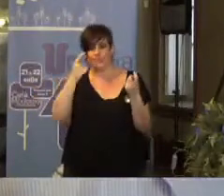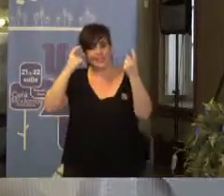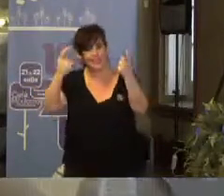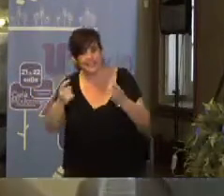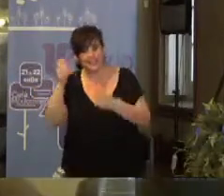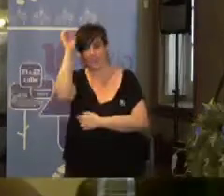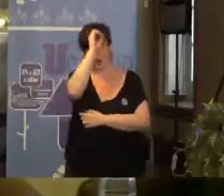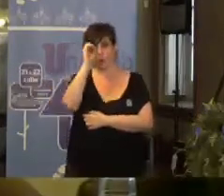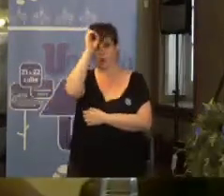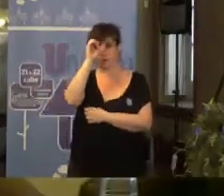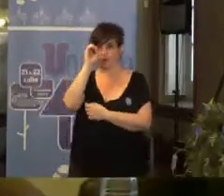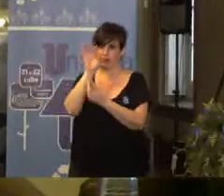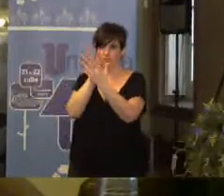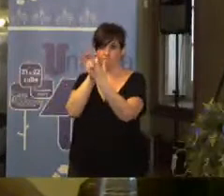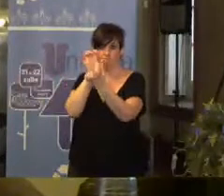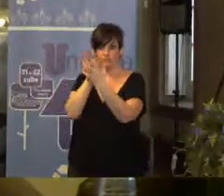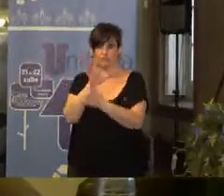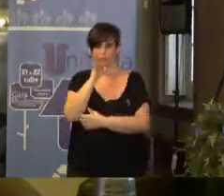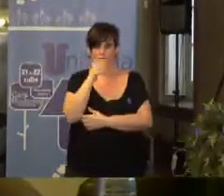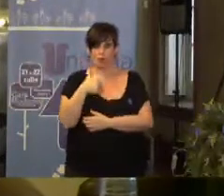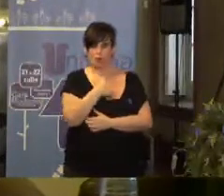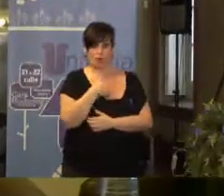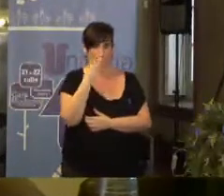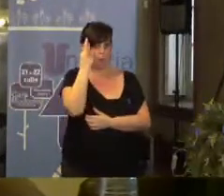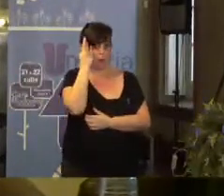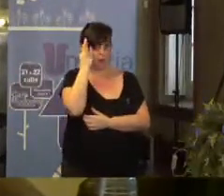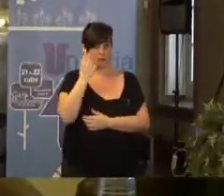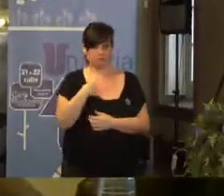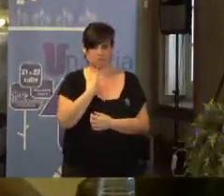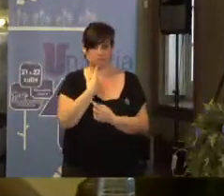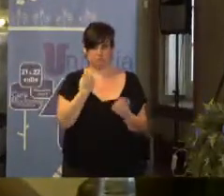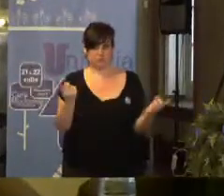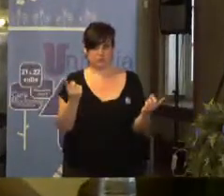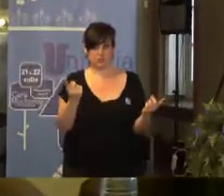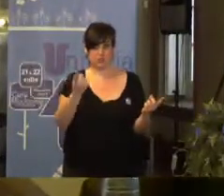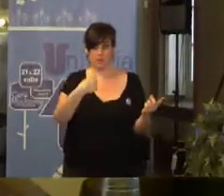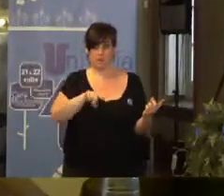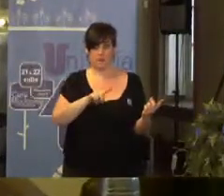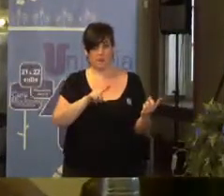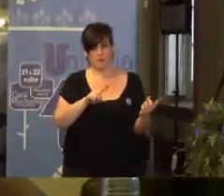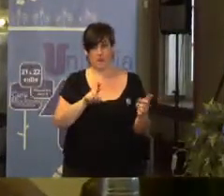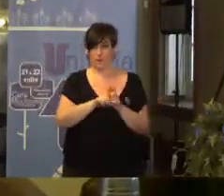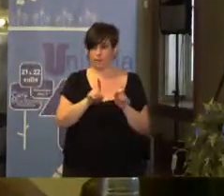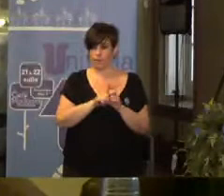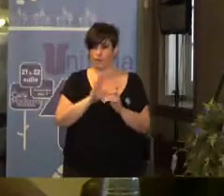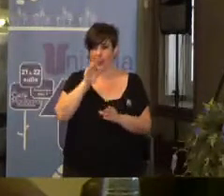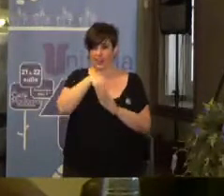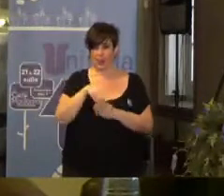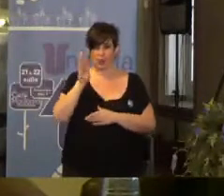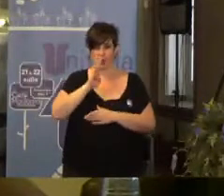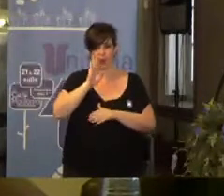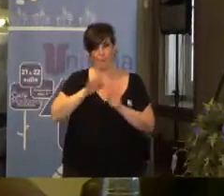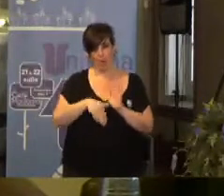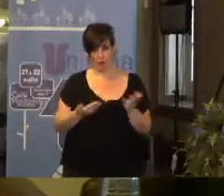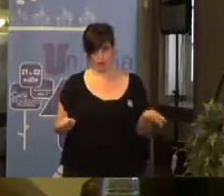posturas, porque as mulleres, eu sempre digo, estamos menos corrompidas que os homes. É dicir,